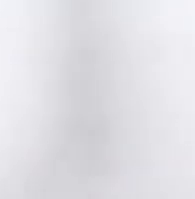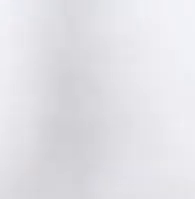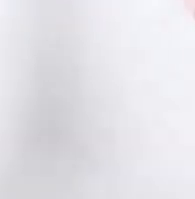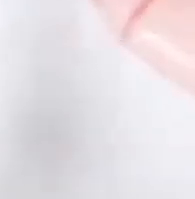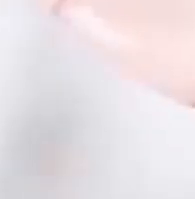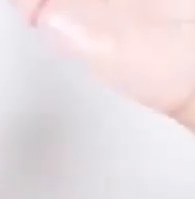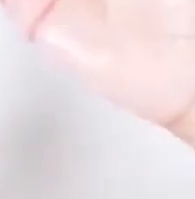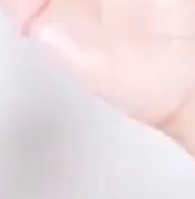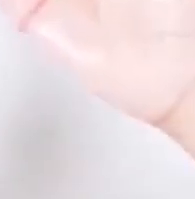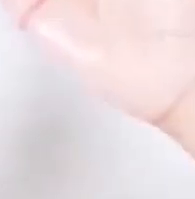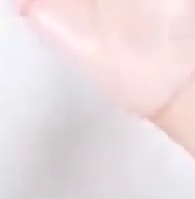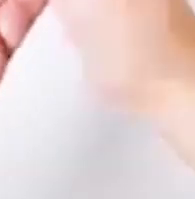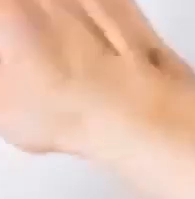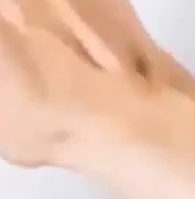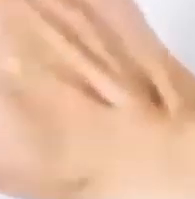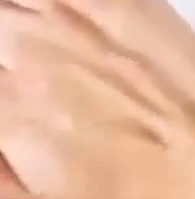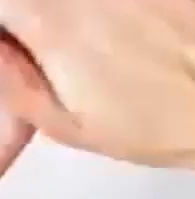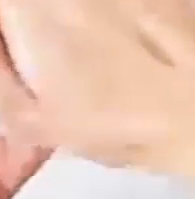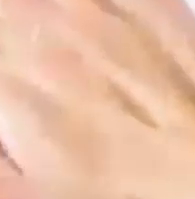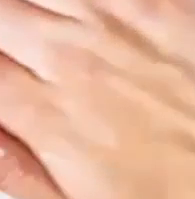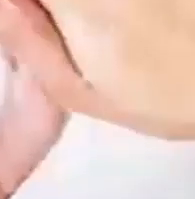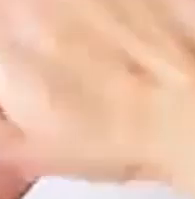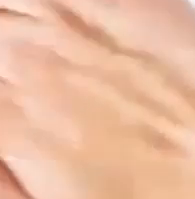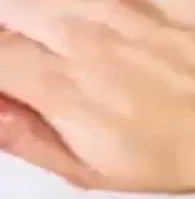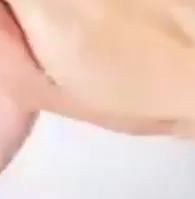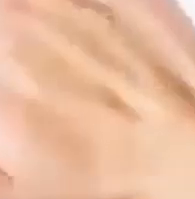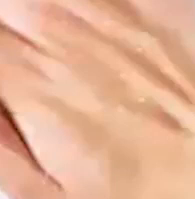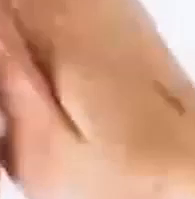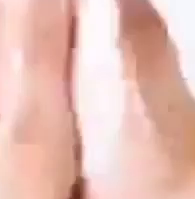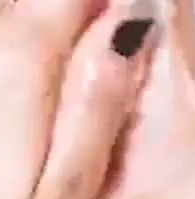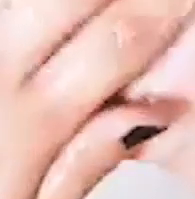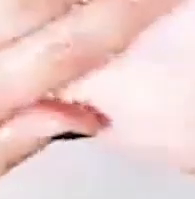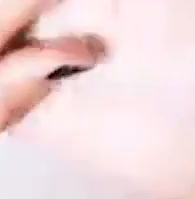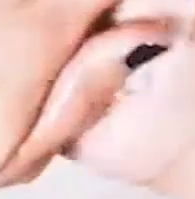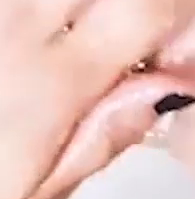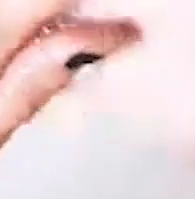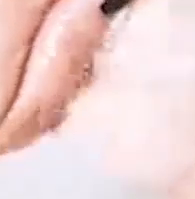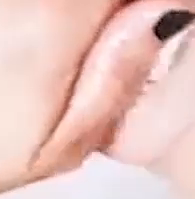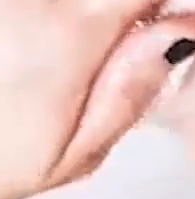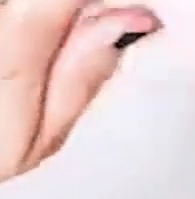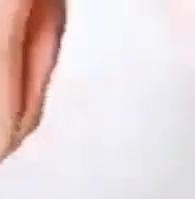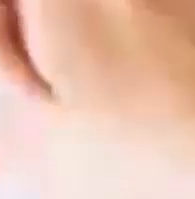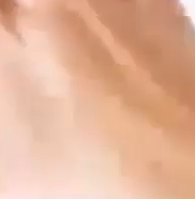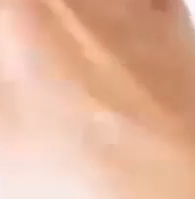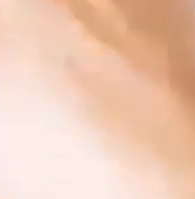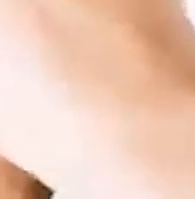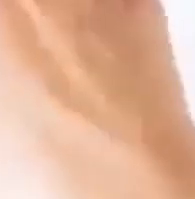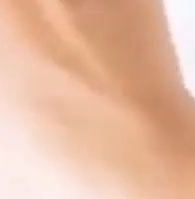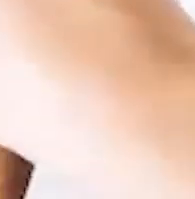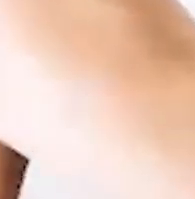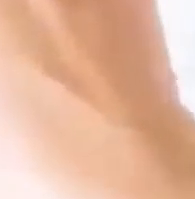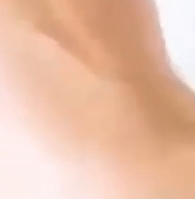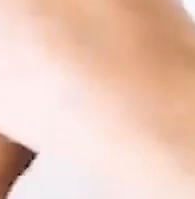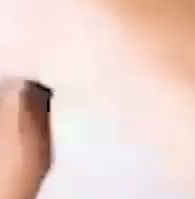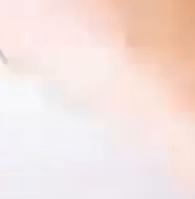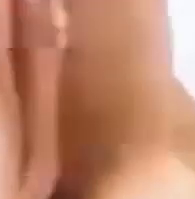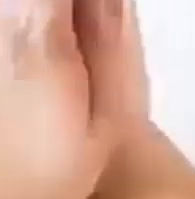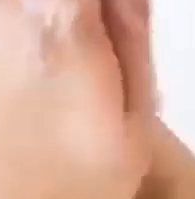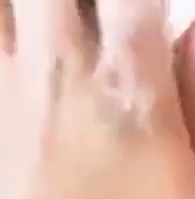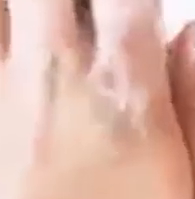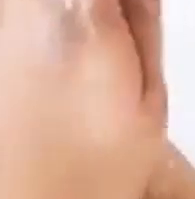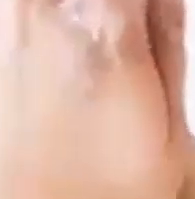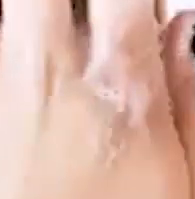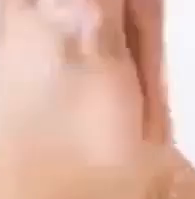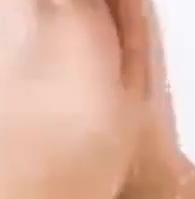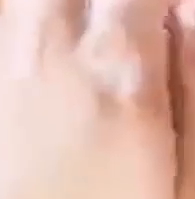jabón suficiente para cubrir toda la superficie de las manos. Frótese la palma de la mano. Frote la palma de la mano derecha con el dorso de